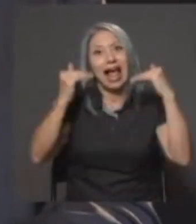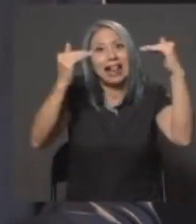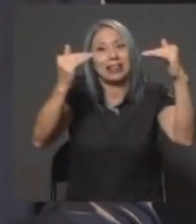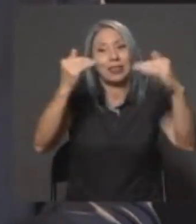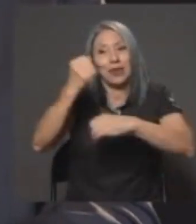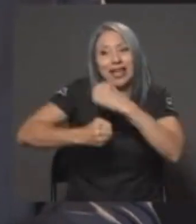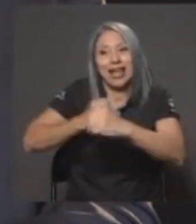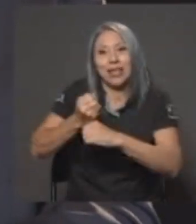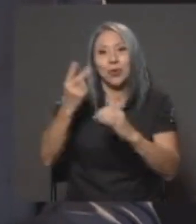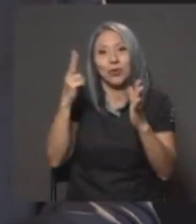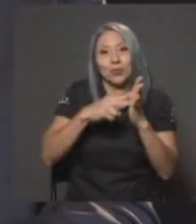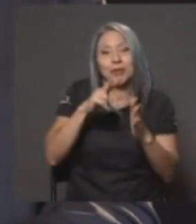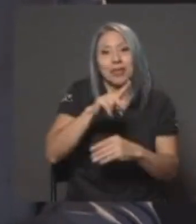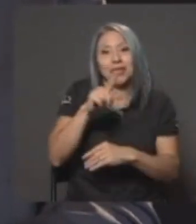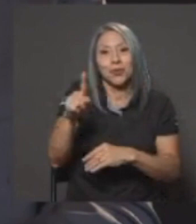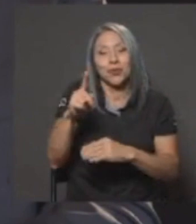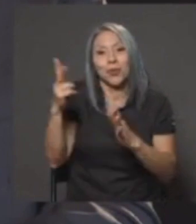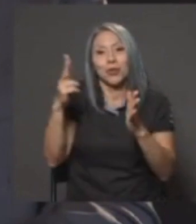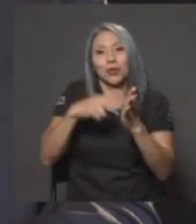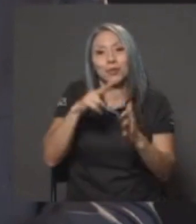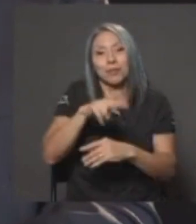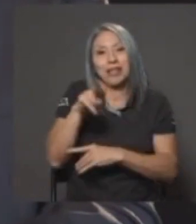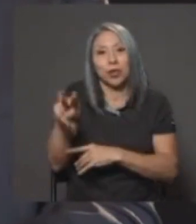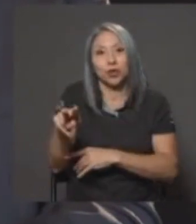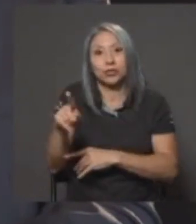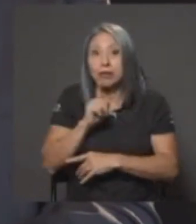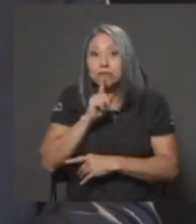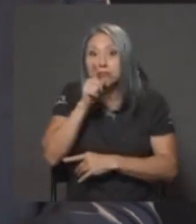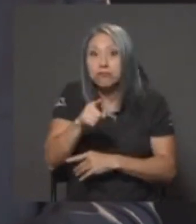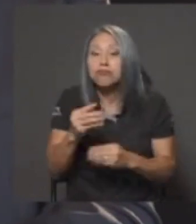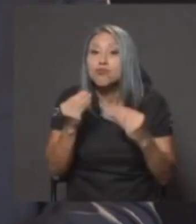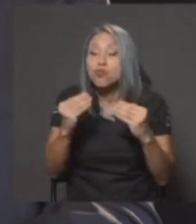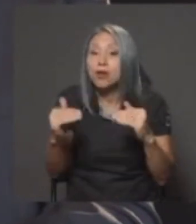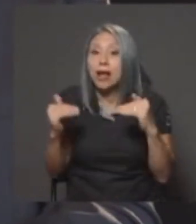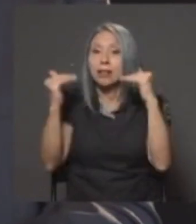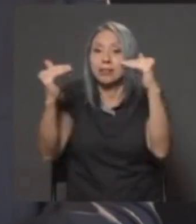el 2022, que fueron relativamente altas. Y hay